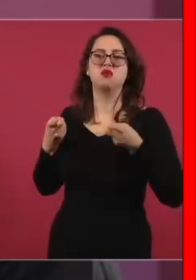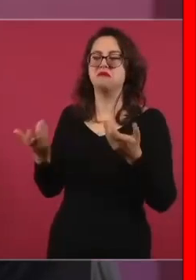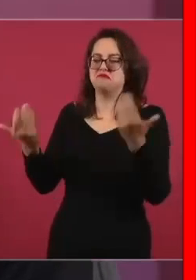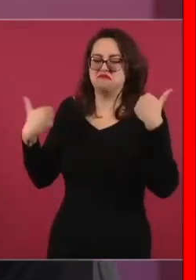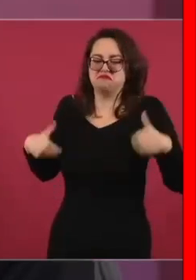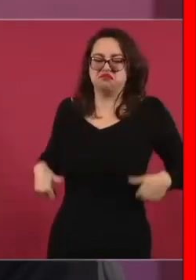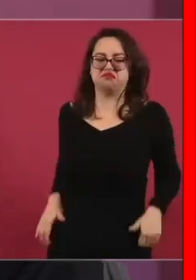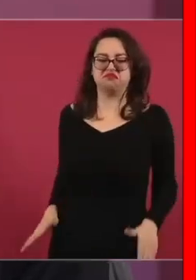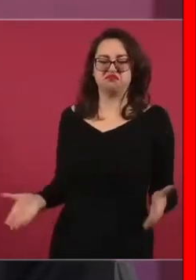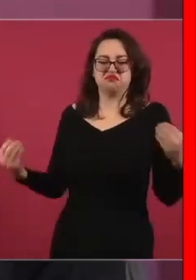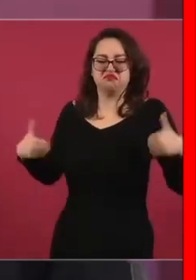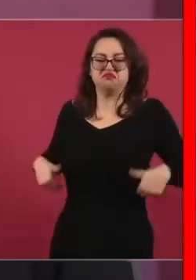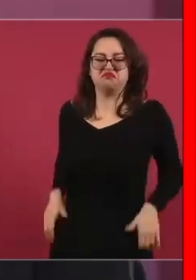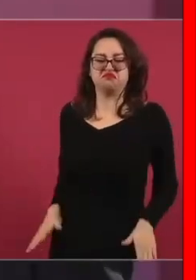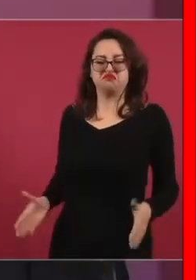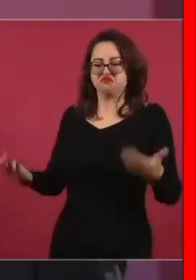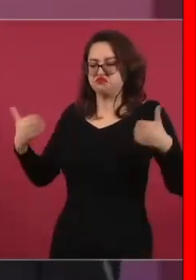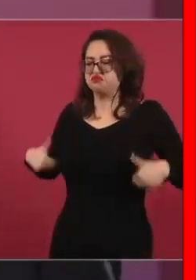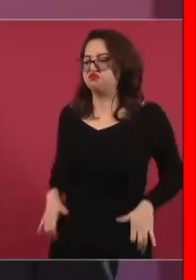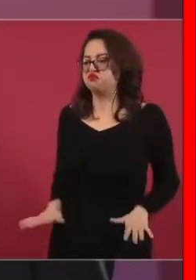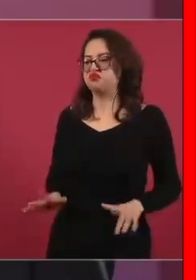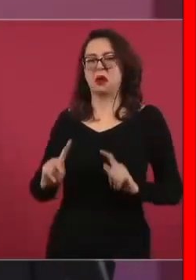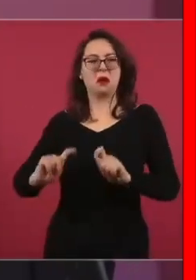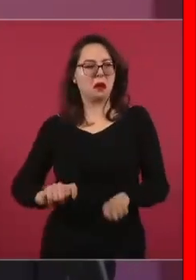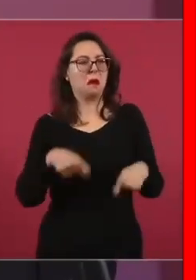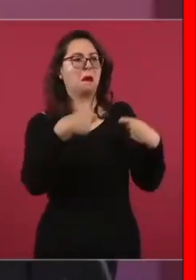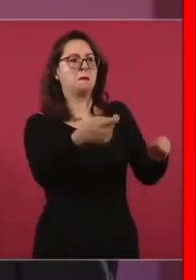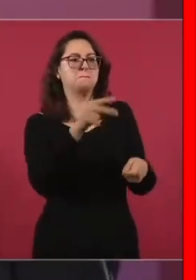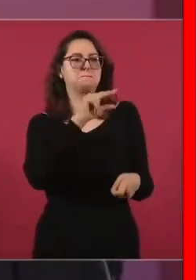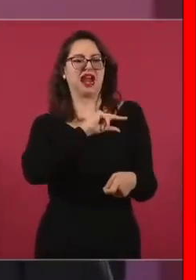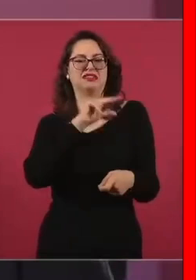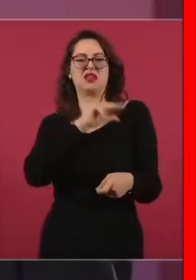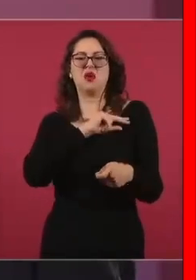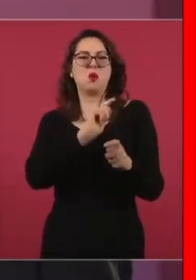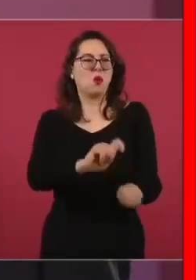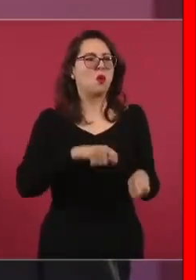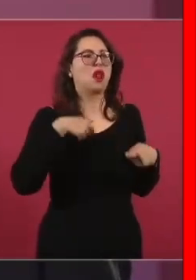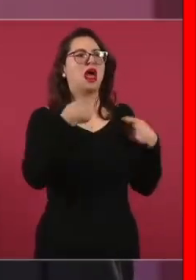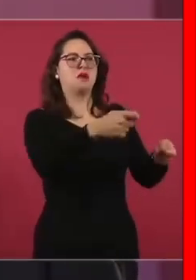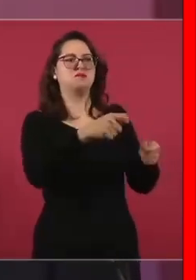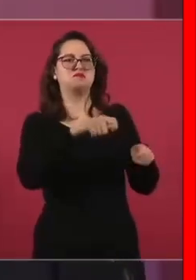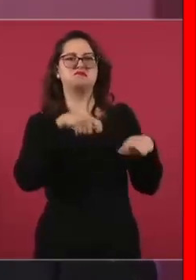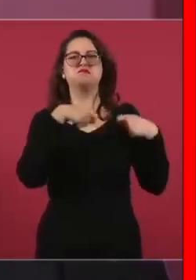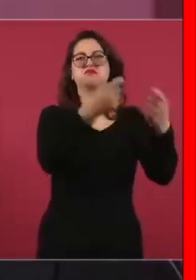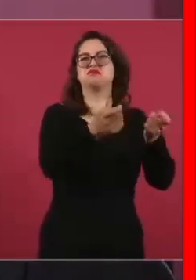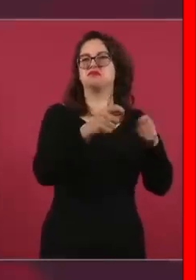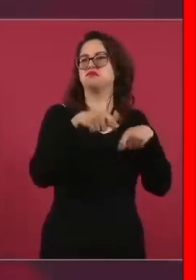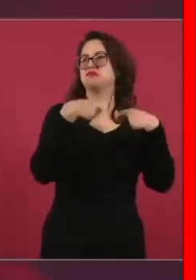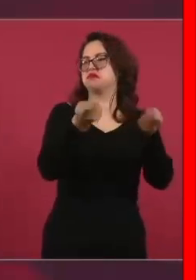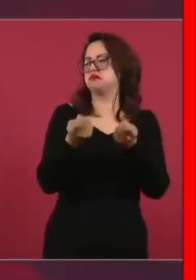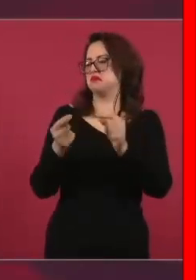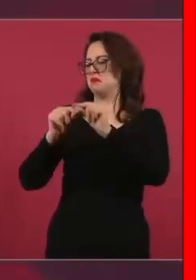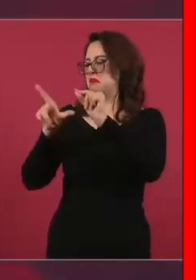nación, a transferir lo que era del pueblo, a trasladar lo que era del pueblo